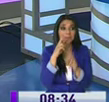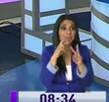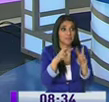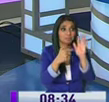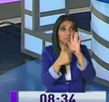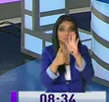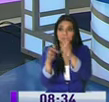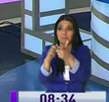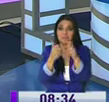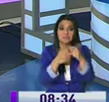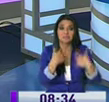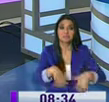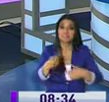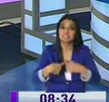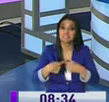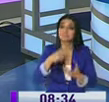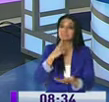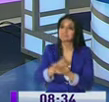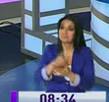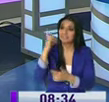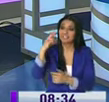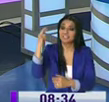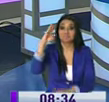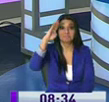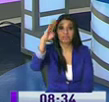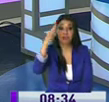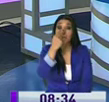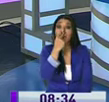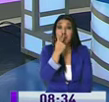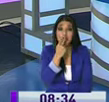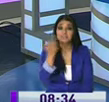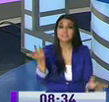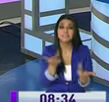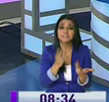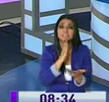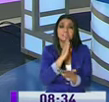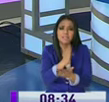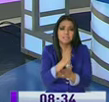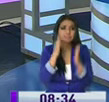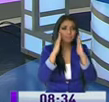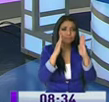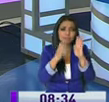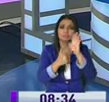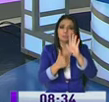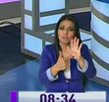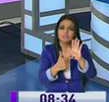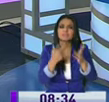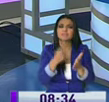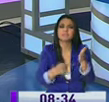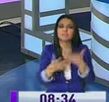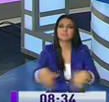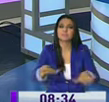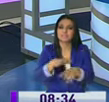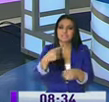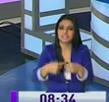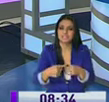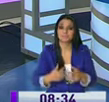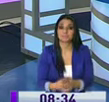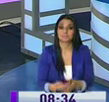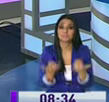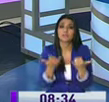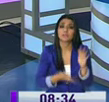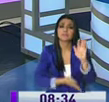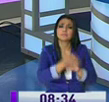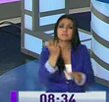de la ciudad y es que así es nuestro querido capi pz está siempre consciente y pendiente de qué es lo que ocurre en la capital y en esta ocasión